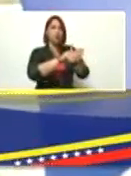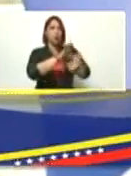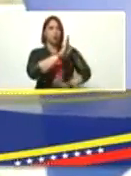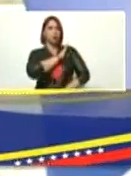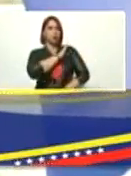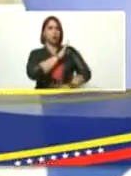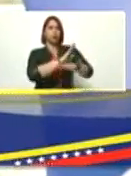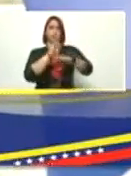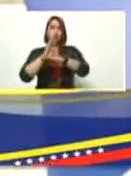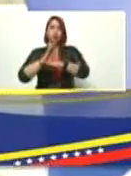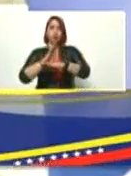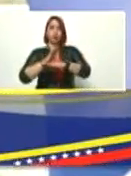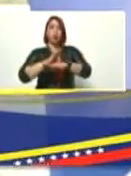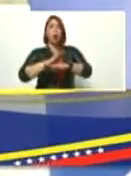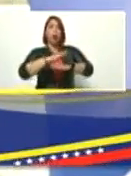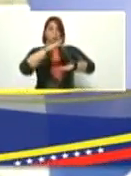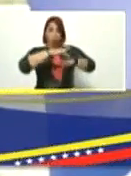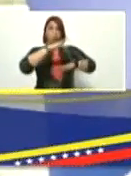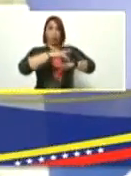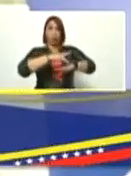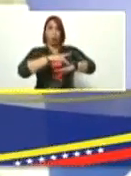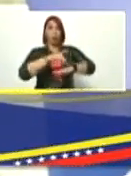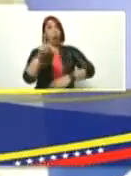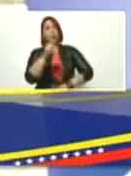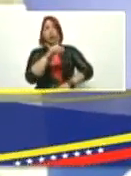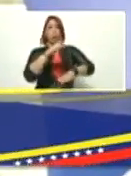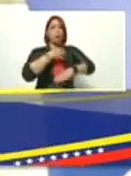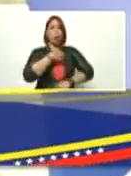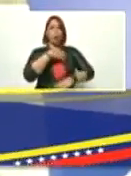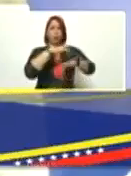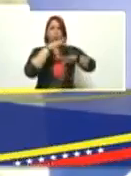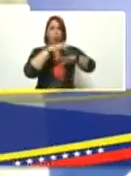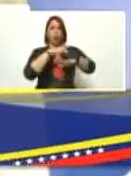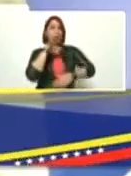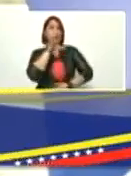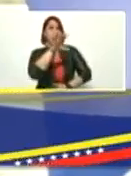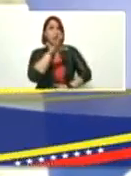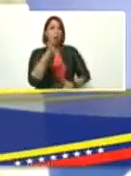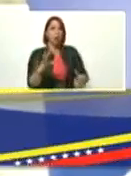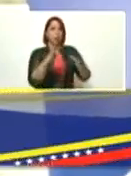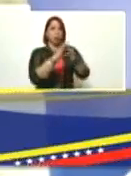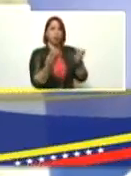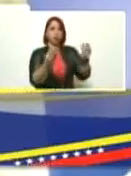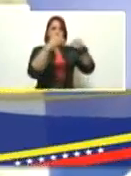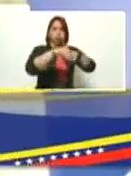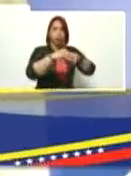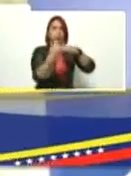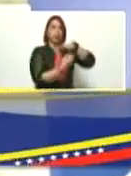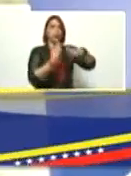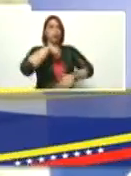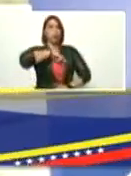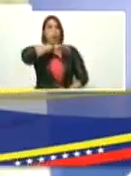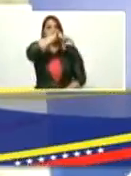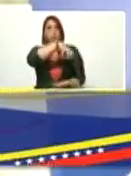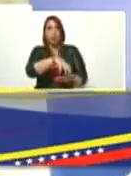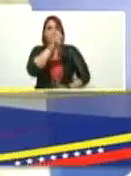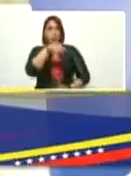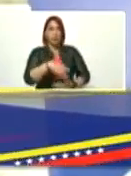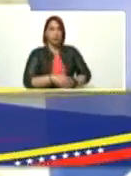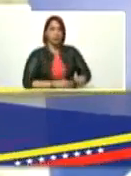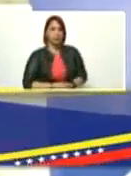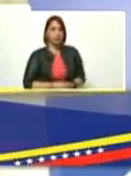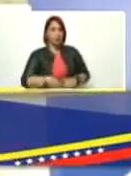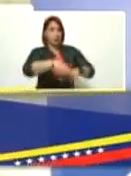patrimonio tangible e intangible del país, en alianza con instituciones de nuestro Estado, entre ellas